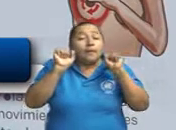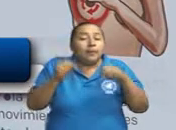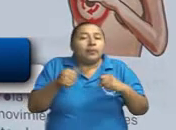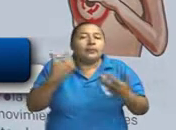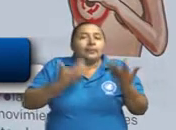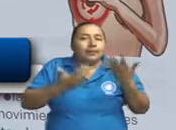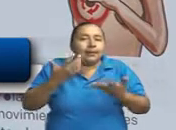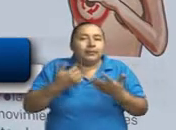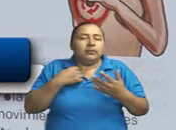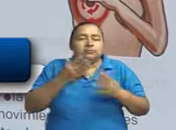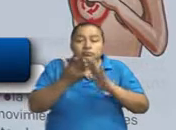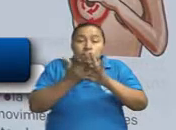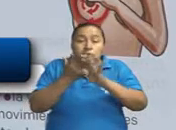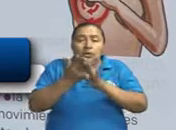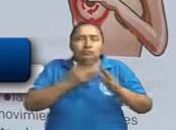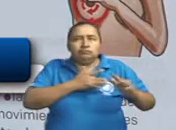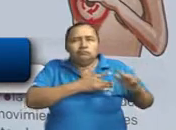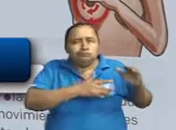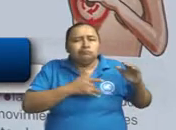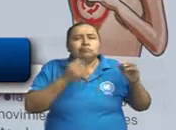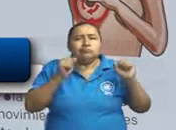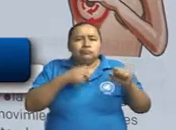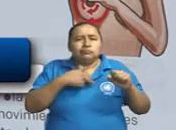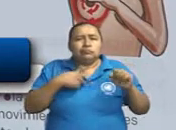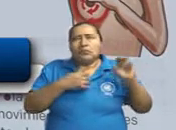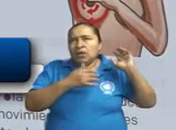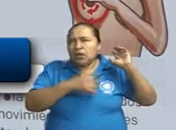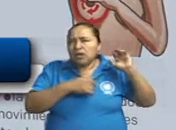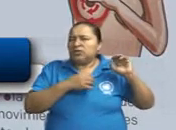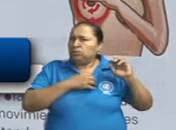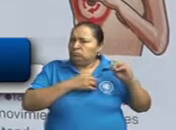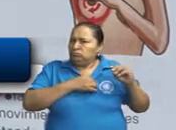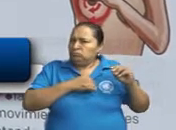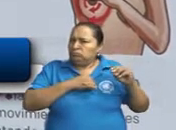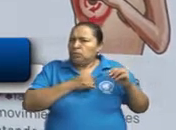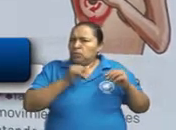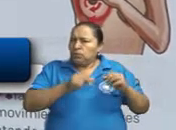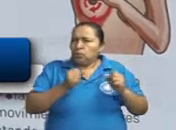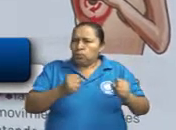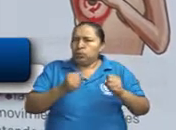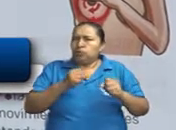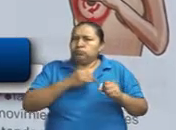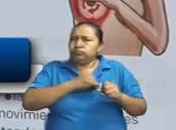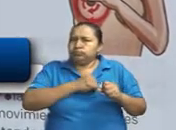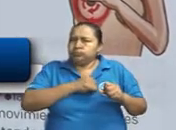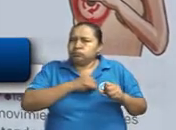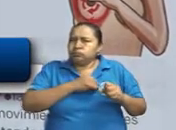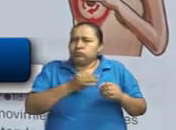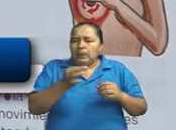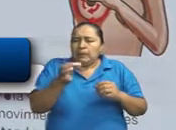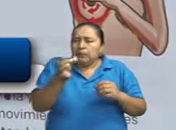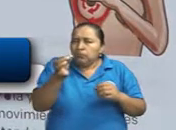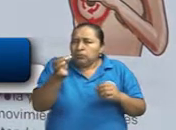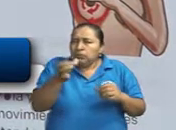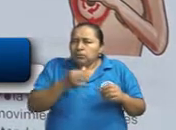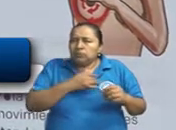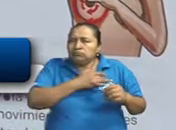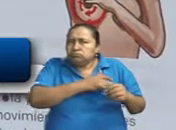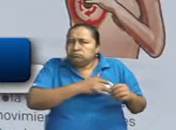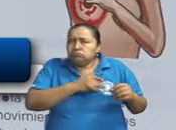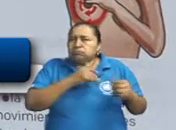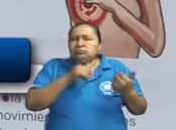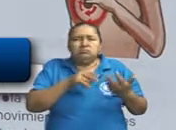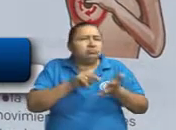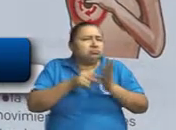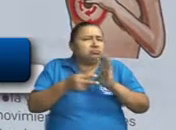percibidas por la yema de los dedos. Ya cuando encuentra algo duro dentro de su seno, doctor, alguna pelotita, ¿este es un